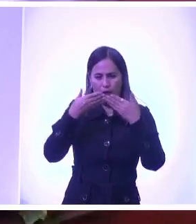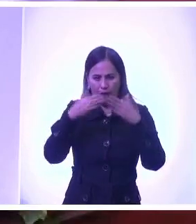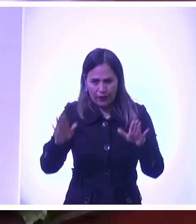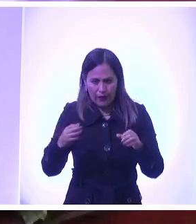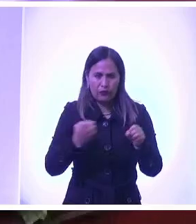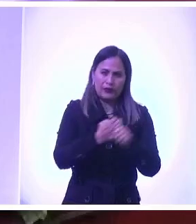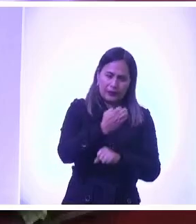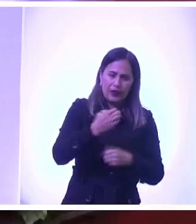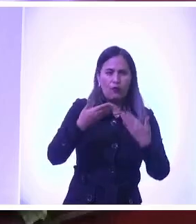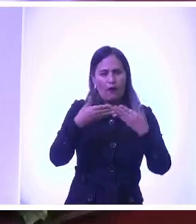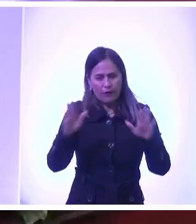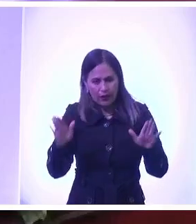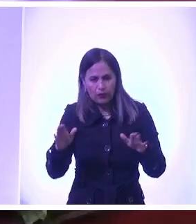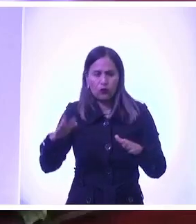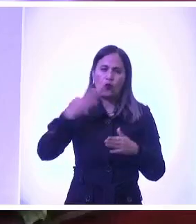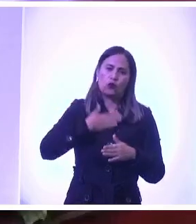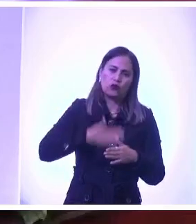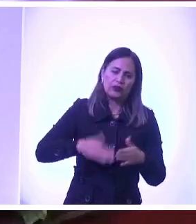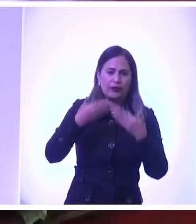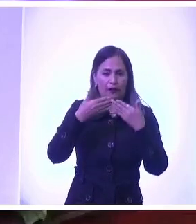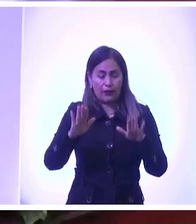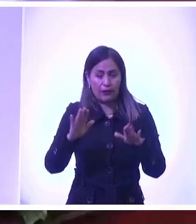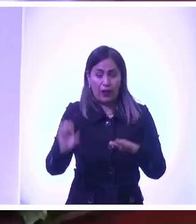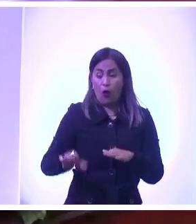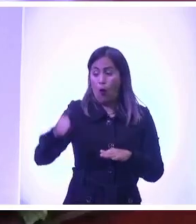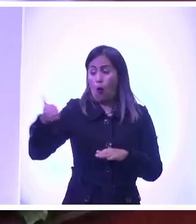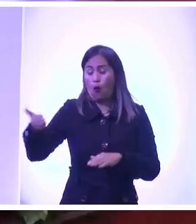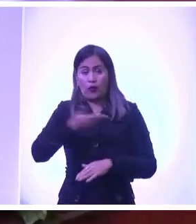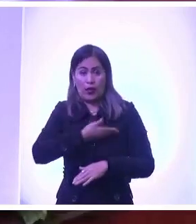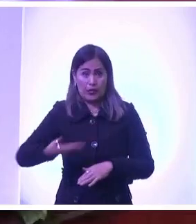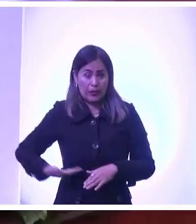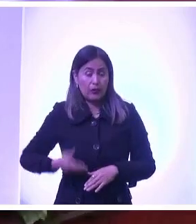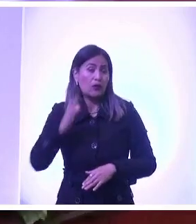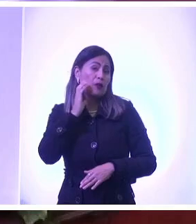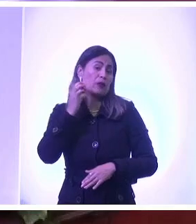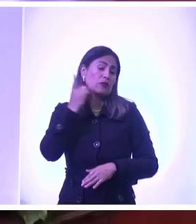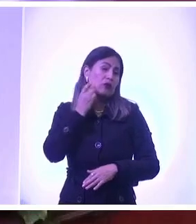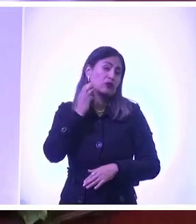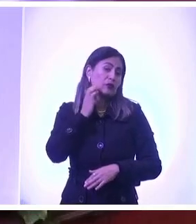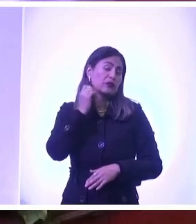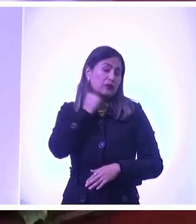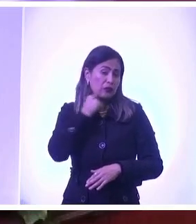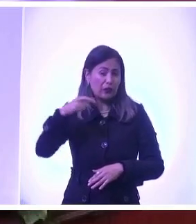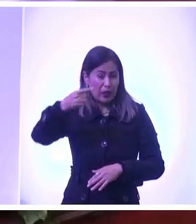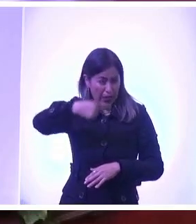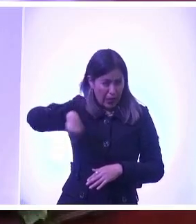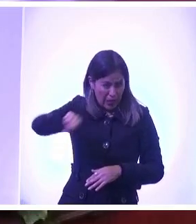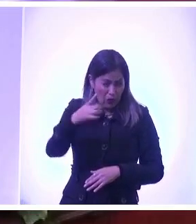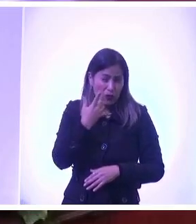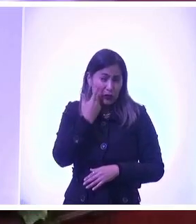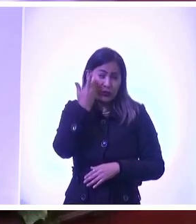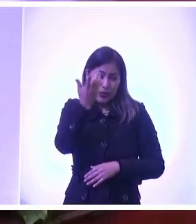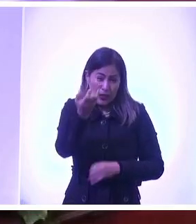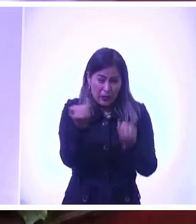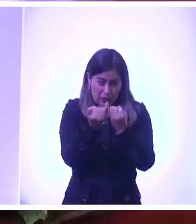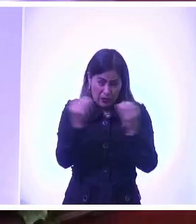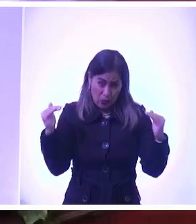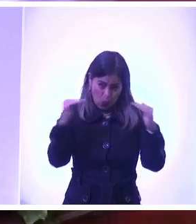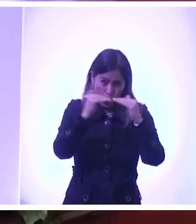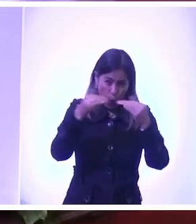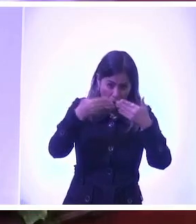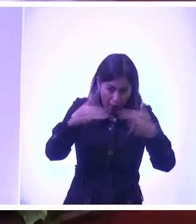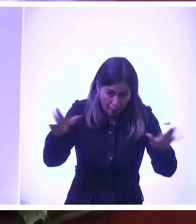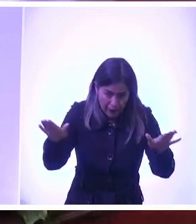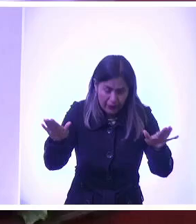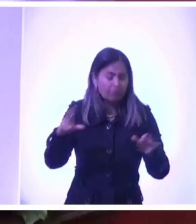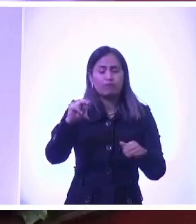justicia abierta Ninguno de los otros tres poderes que tenemos en el Estado de México ha tenido la voluntad de hacerlo eh la